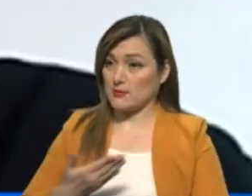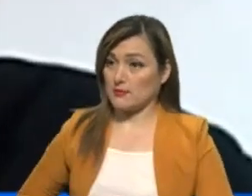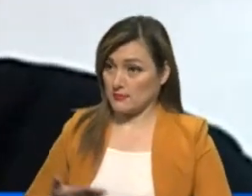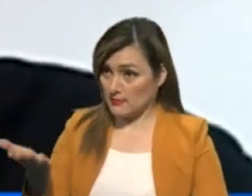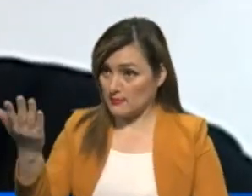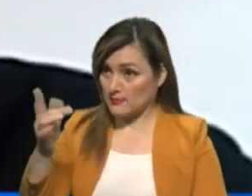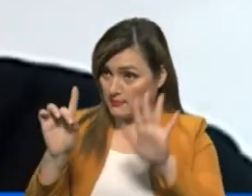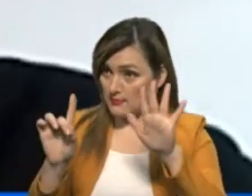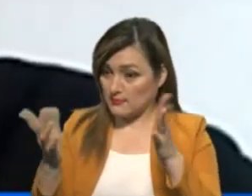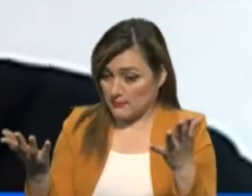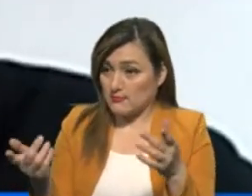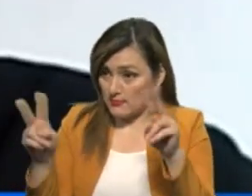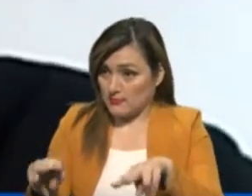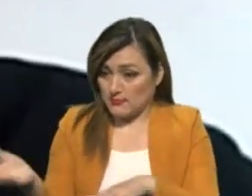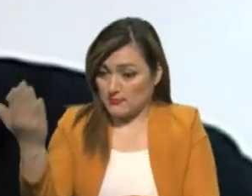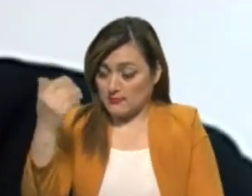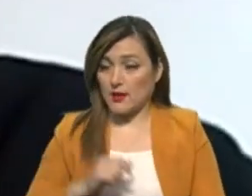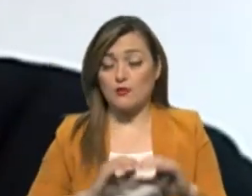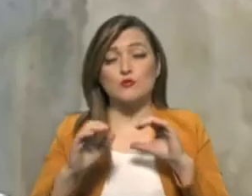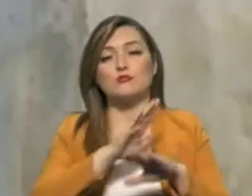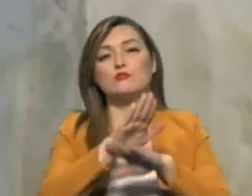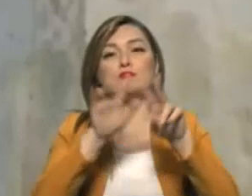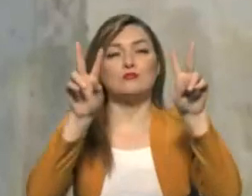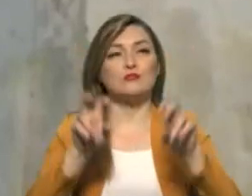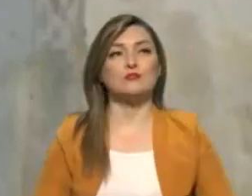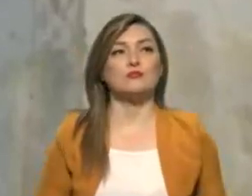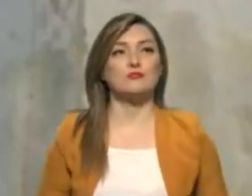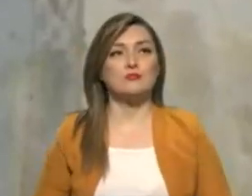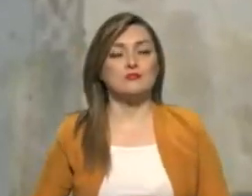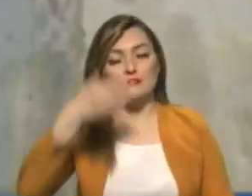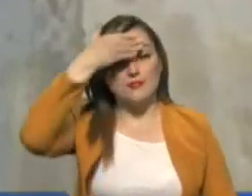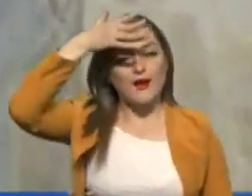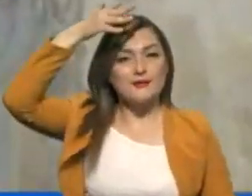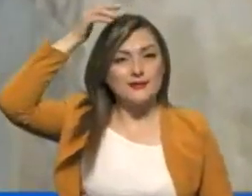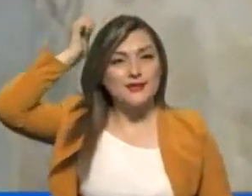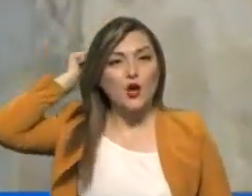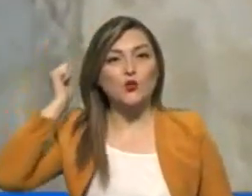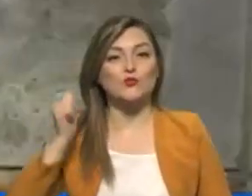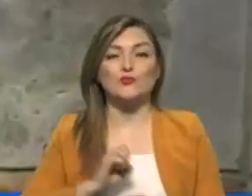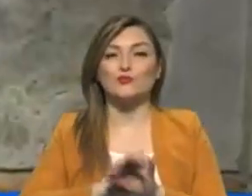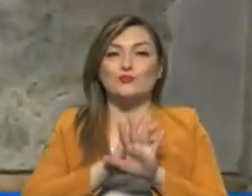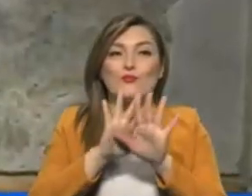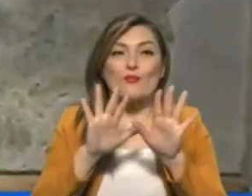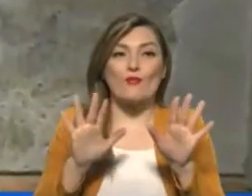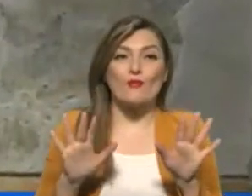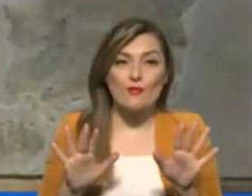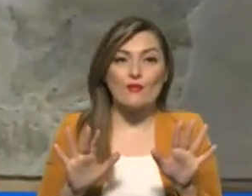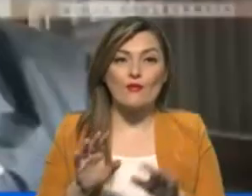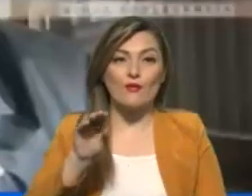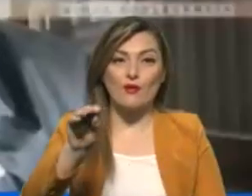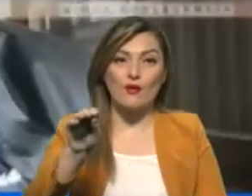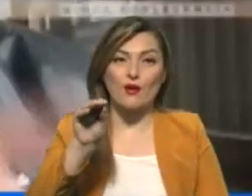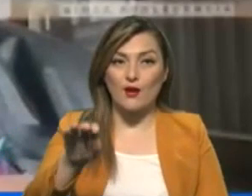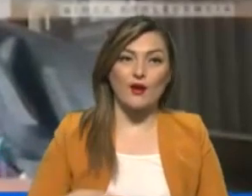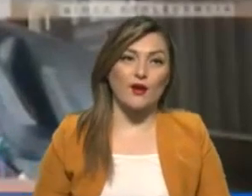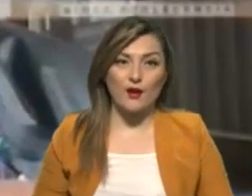socialcristianos la vicepresidencia de la Asamblea Nacional. Conversemos sobre esos temas. Sin embargo, Yacu Pérez define claramente su postura y advierte.